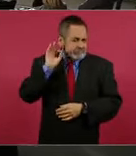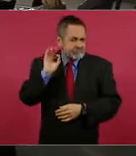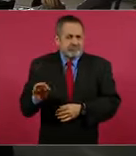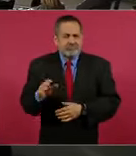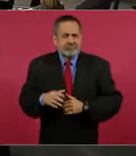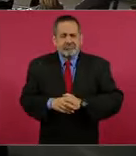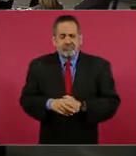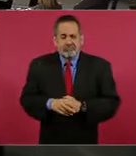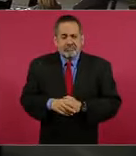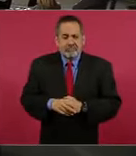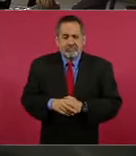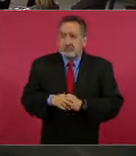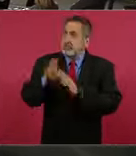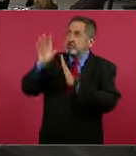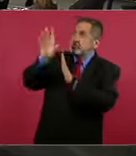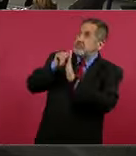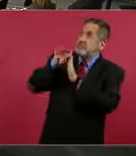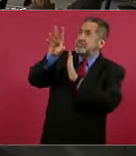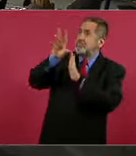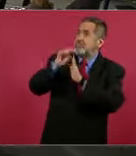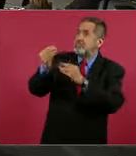aunque nos injertemos,